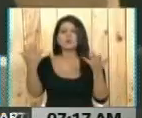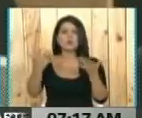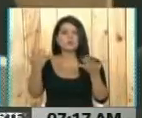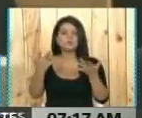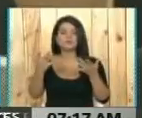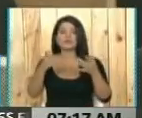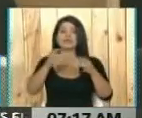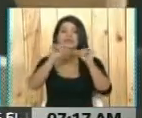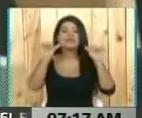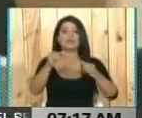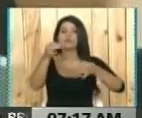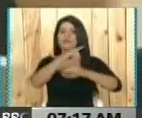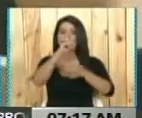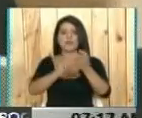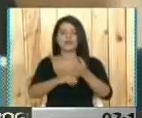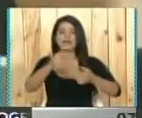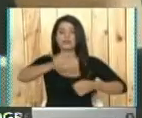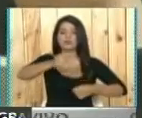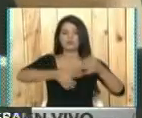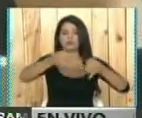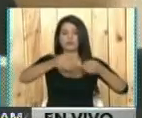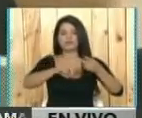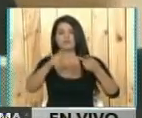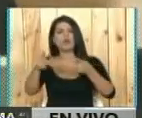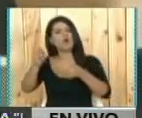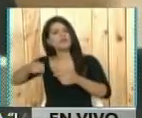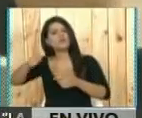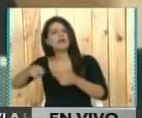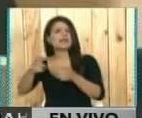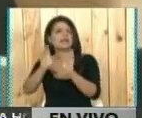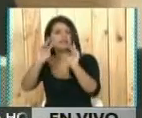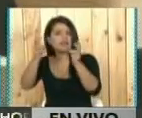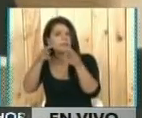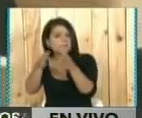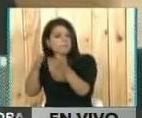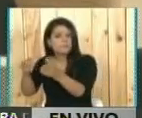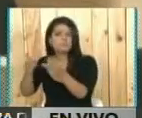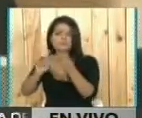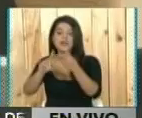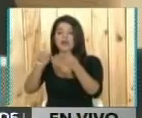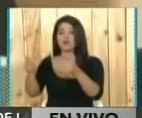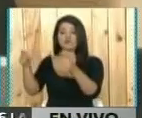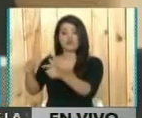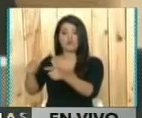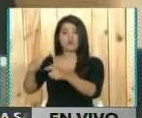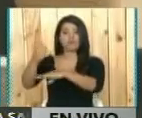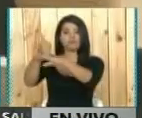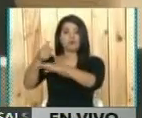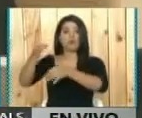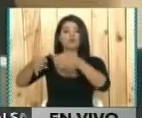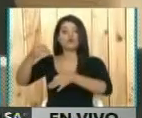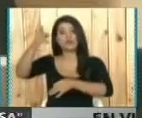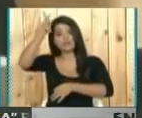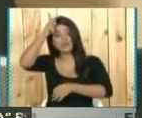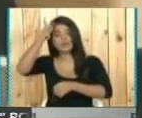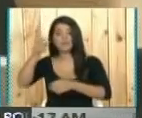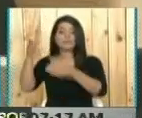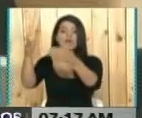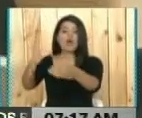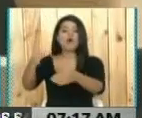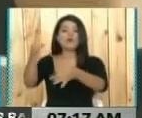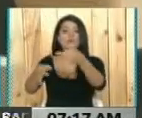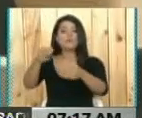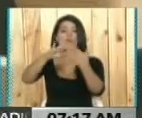de Justicia, tribunales de instancia, autoridades legítimas de los pueblos indígenas, jueces de paz comunal y